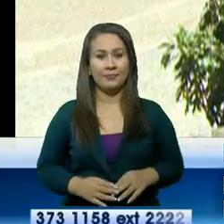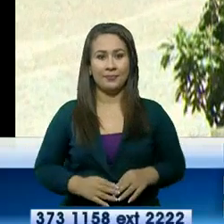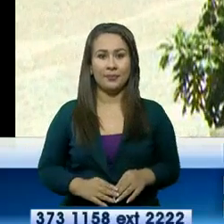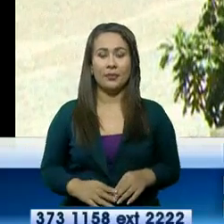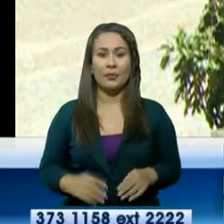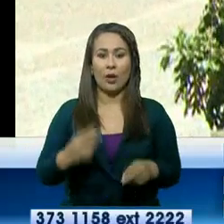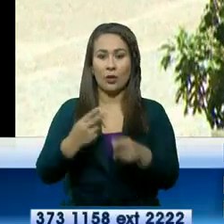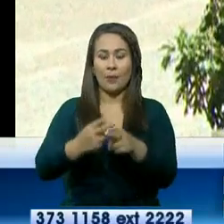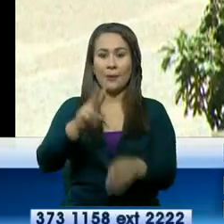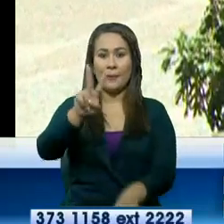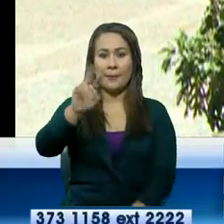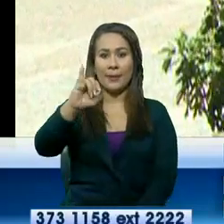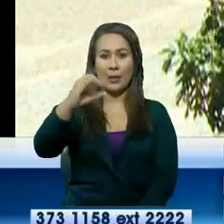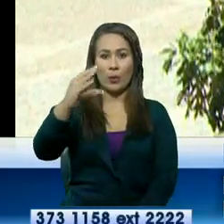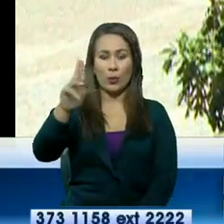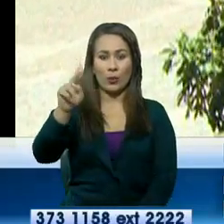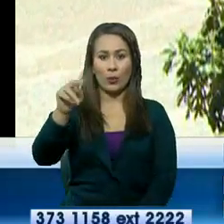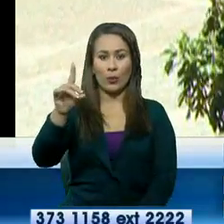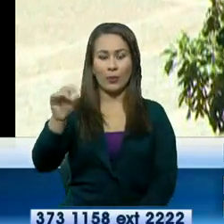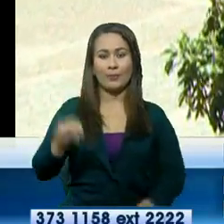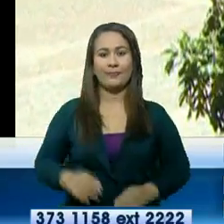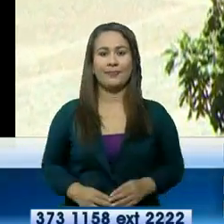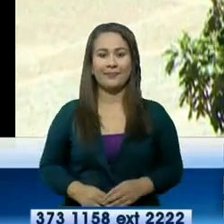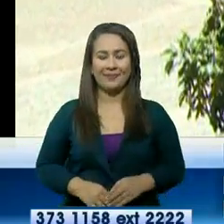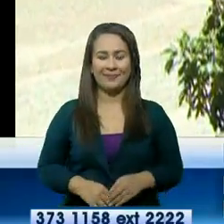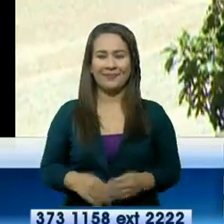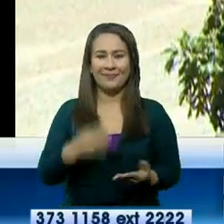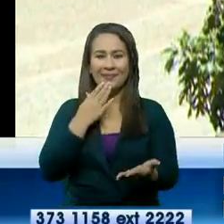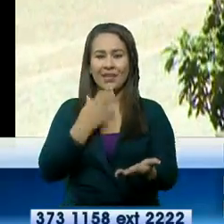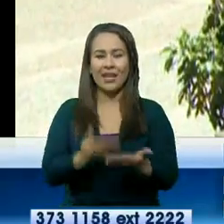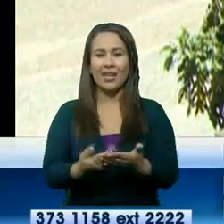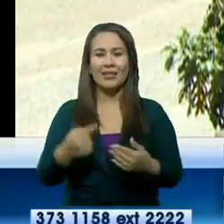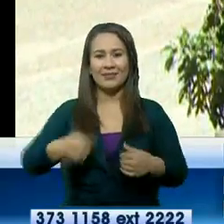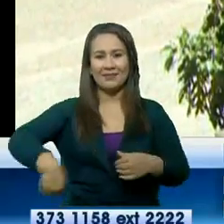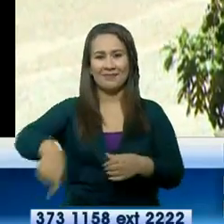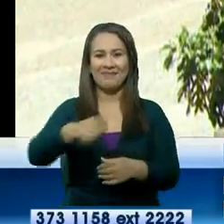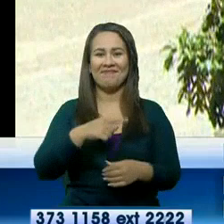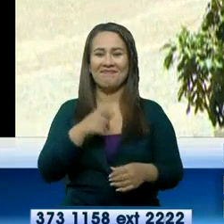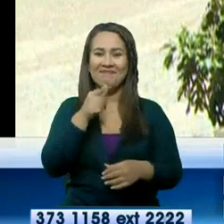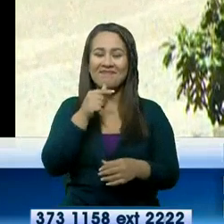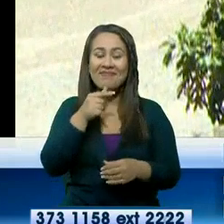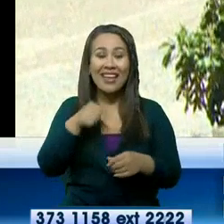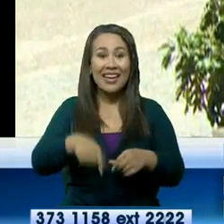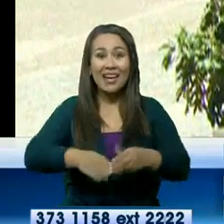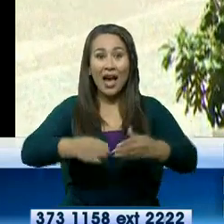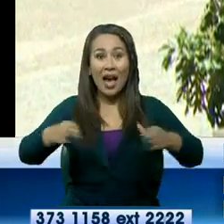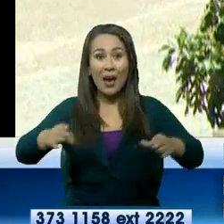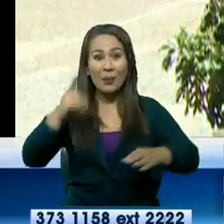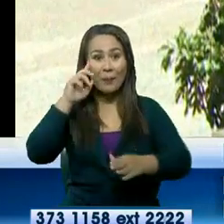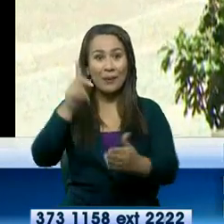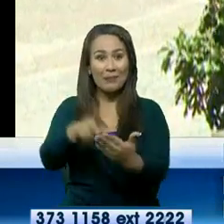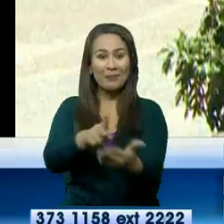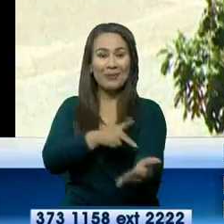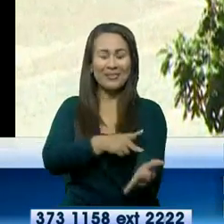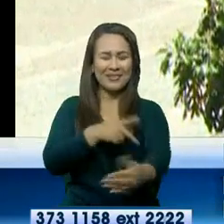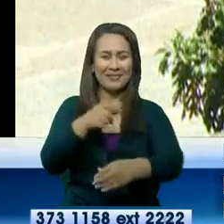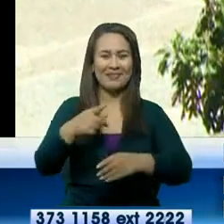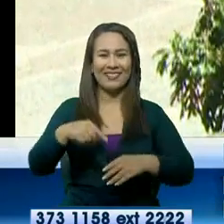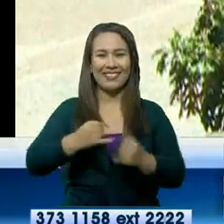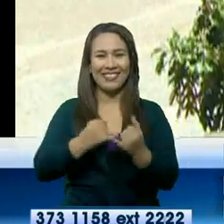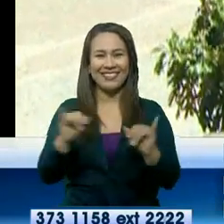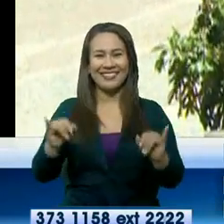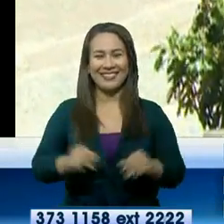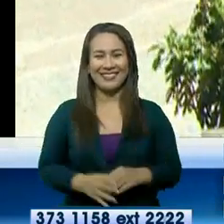El Vicundo. Esta comunidad, gracias a la apertura de Kitsato como un proyecto independiente, e